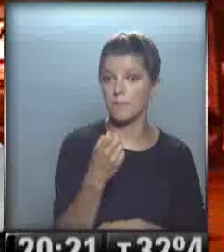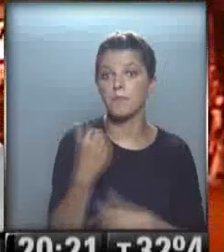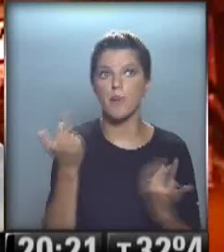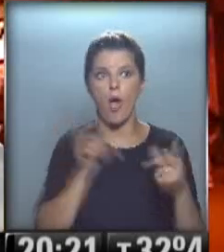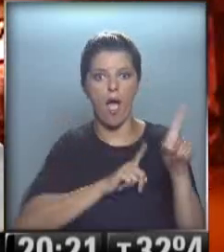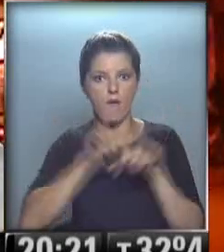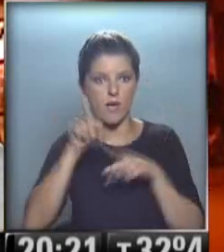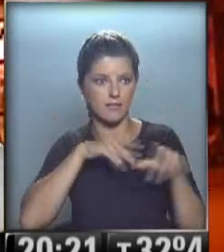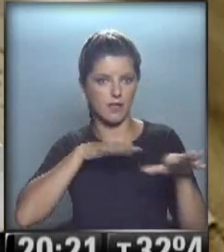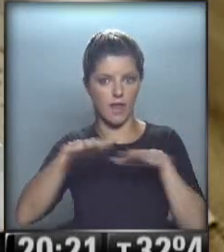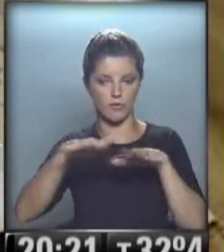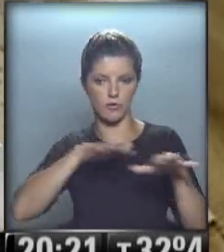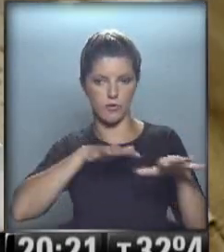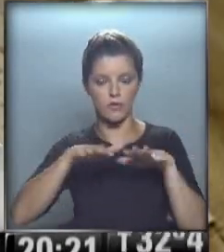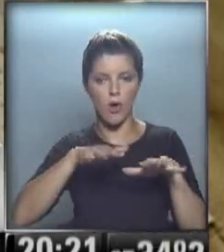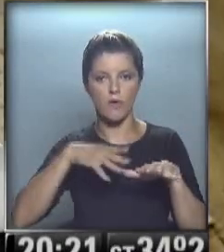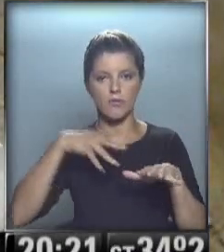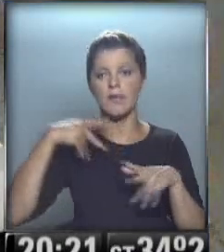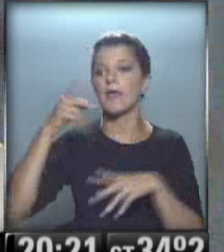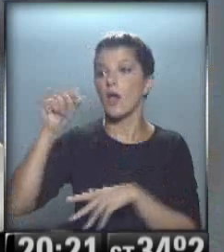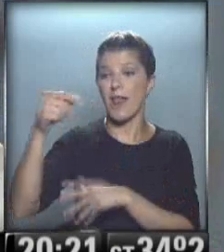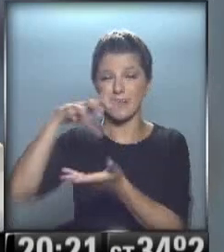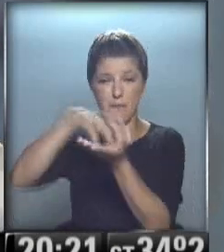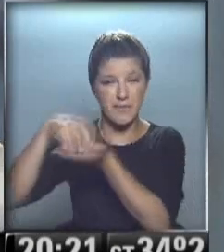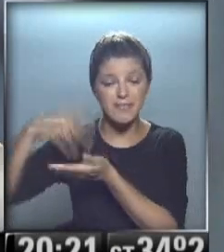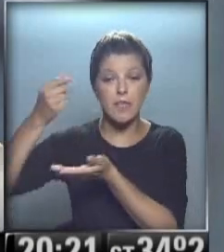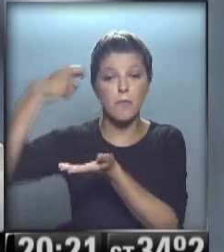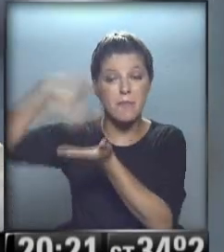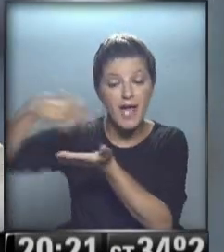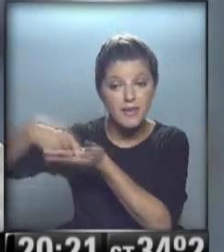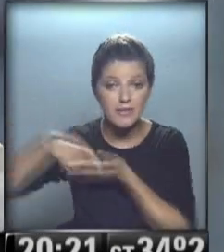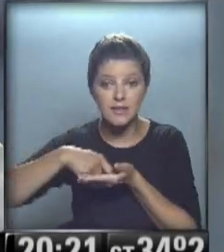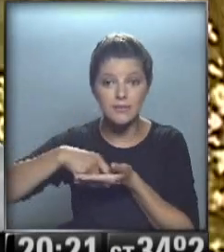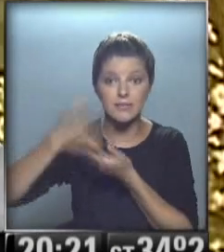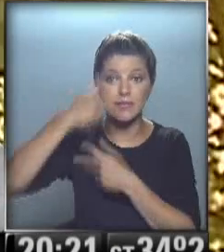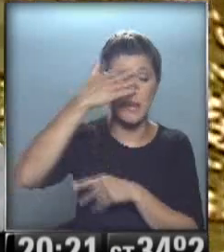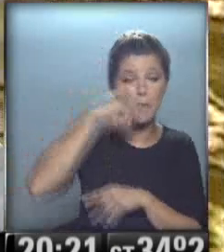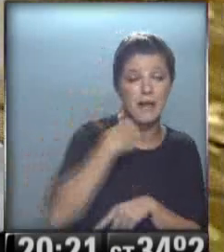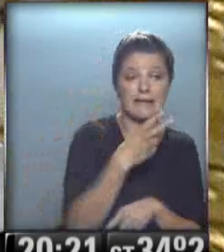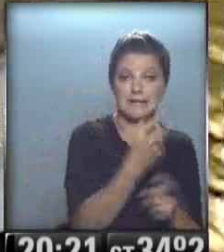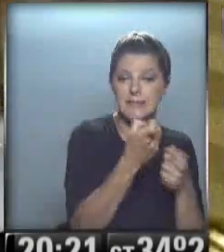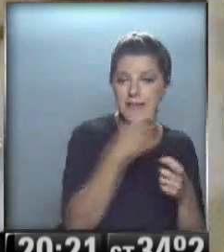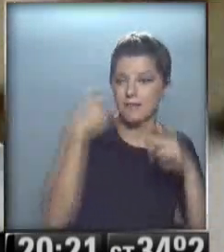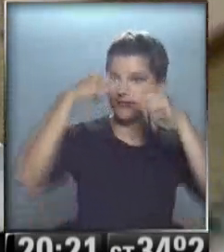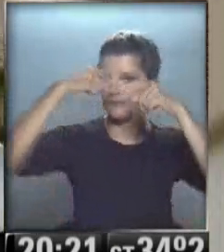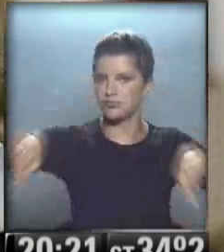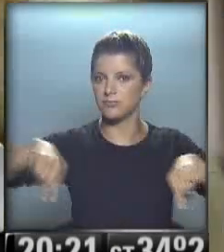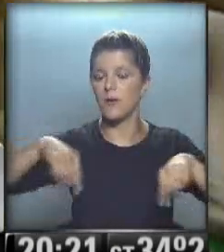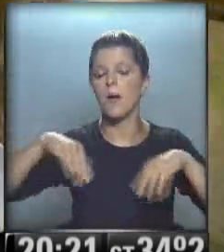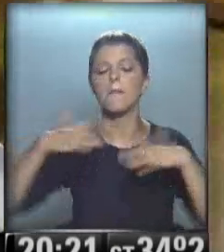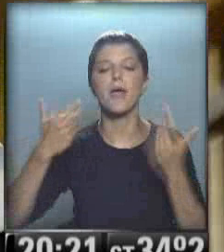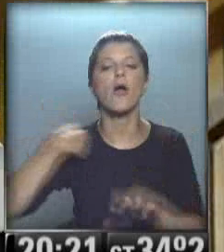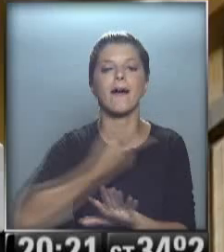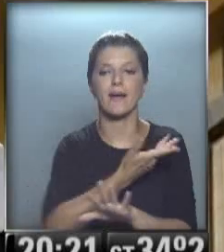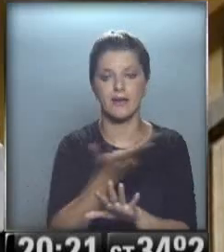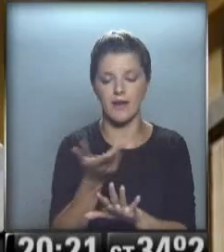ritmo de maduración de las inversiones no acompaña claramente la satisfacción de esa demanda. Pero finalmente, lo